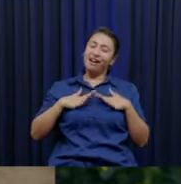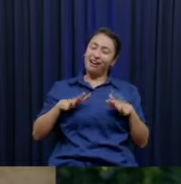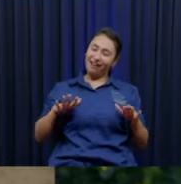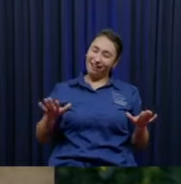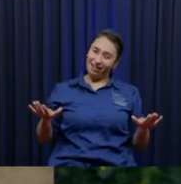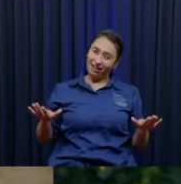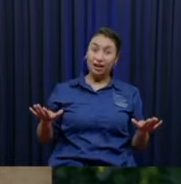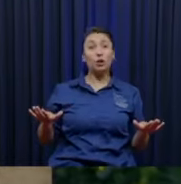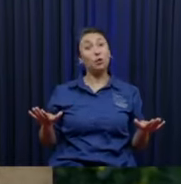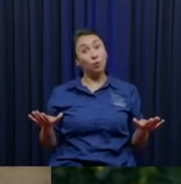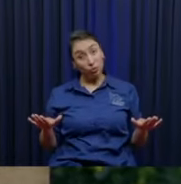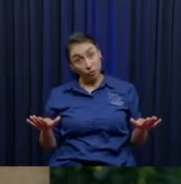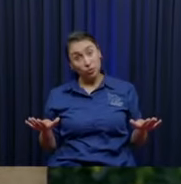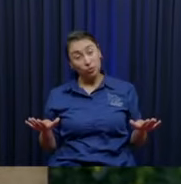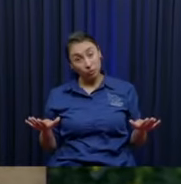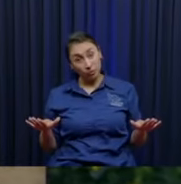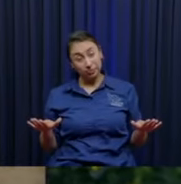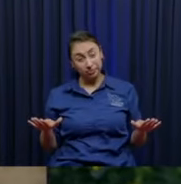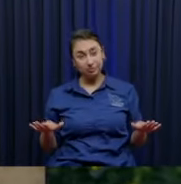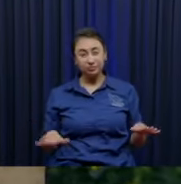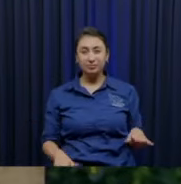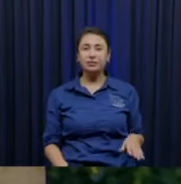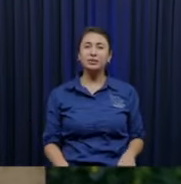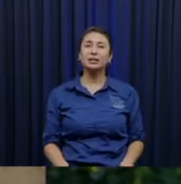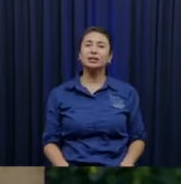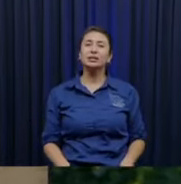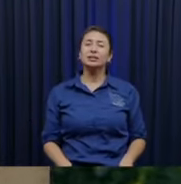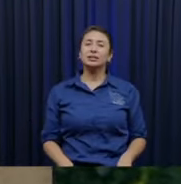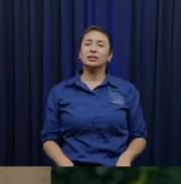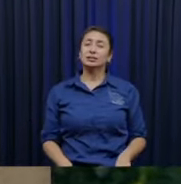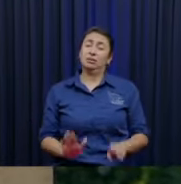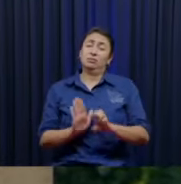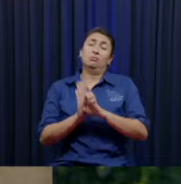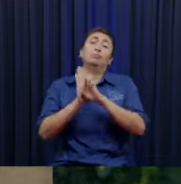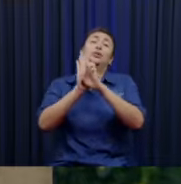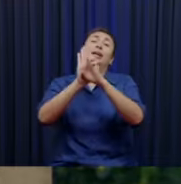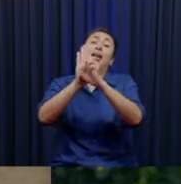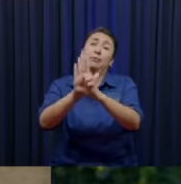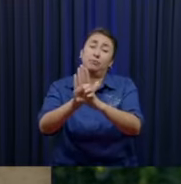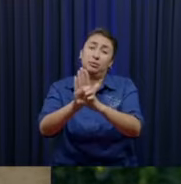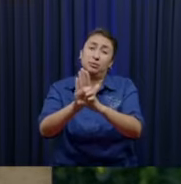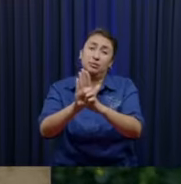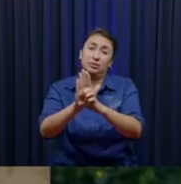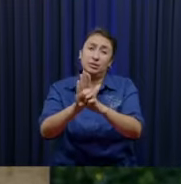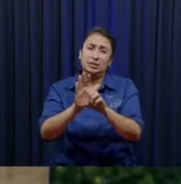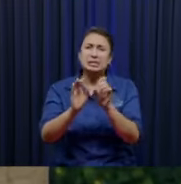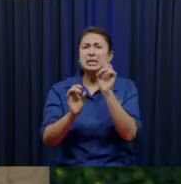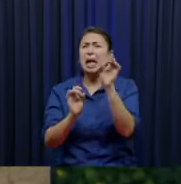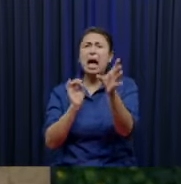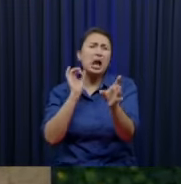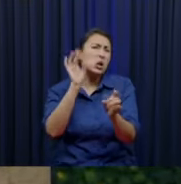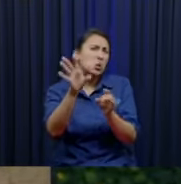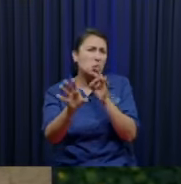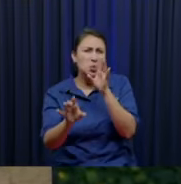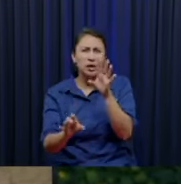en las alturas. Pero si sientes una alabanza que te da tanta paz que hasta te duermes.